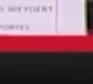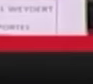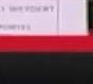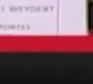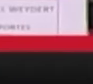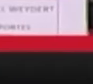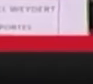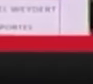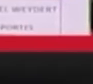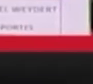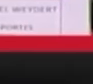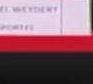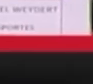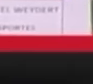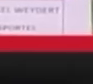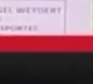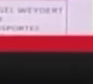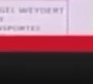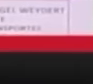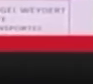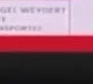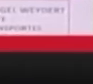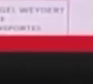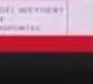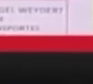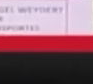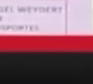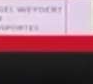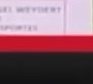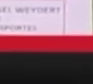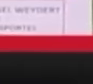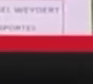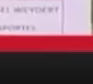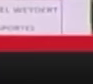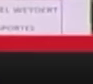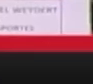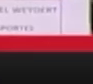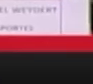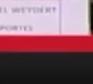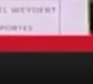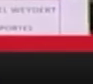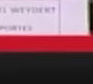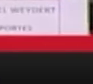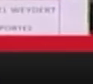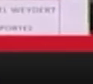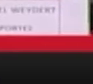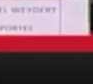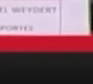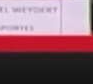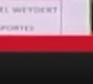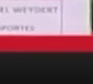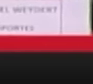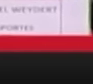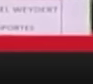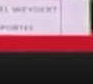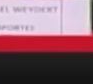se pueden hacer cuatro edificios de cuatro pisos, 4x4x4x16. Nosotros estamos planteando, y eso va a ser